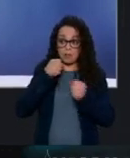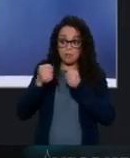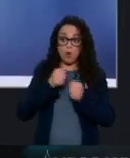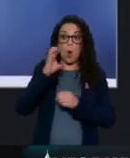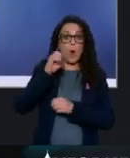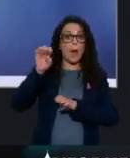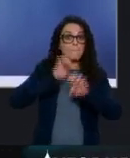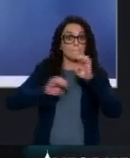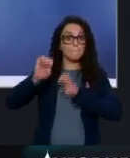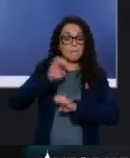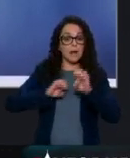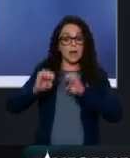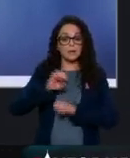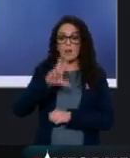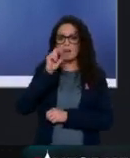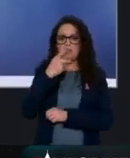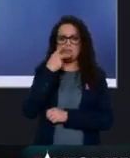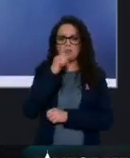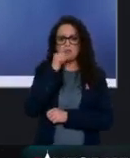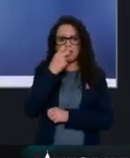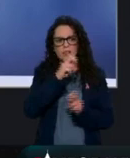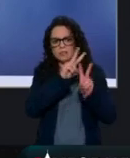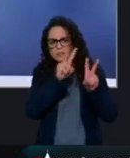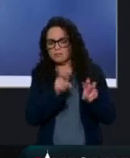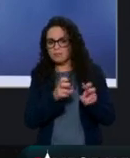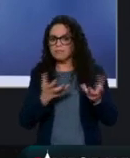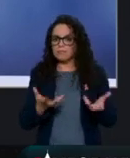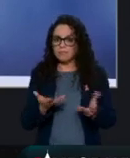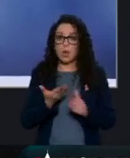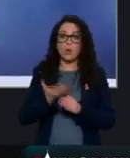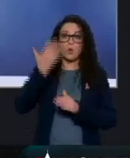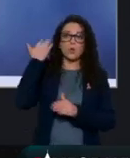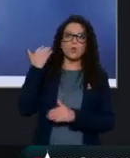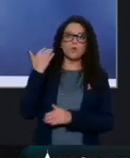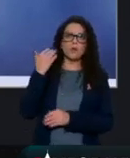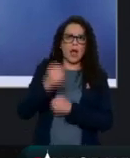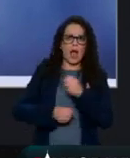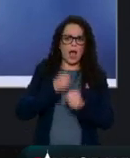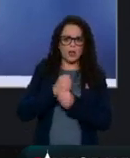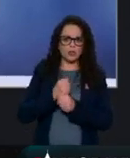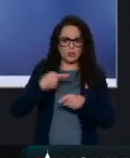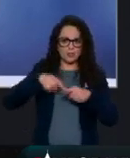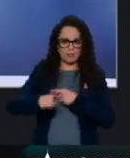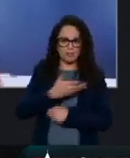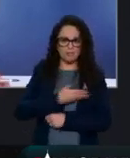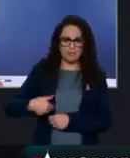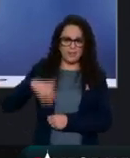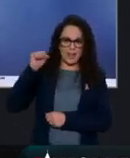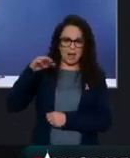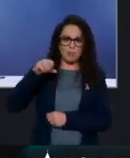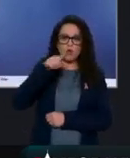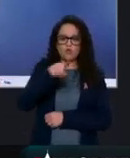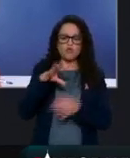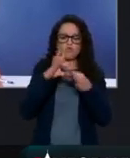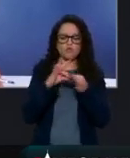corporativa. Hace unos años, cuando empezó este gobierno, tú sacaste un estudio pormenorizado